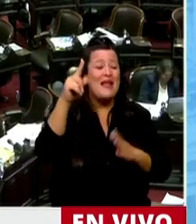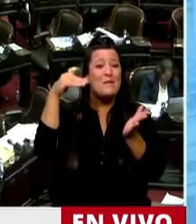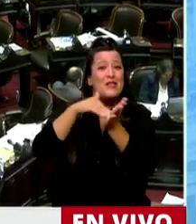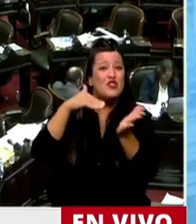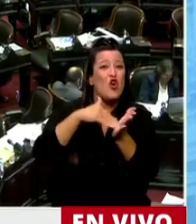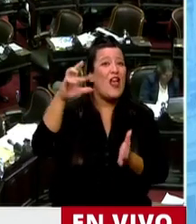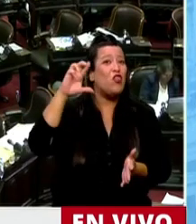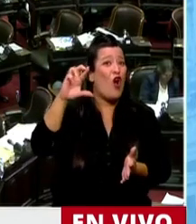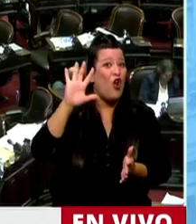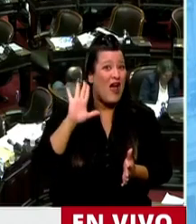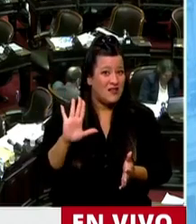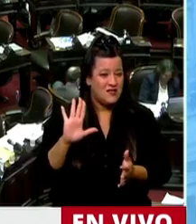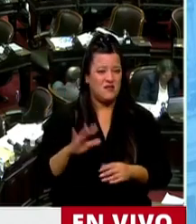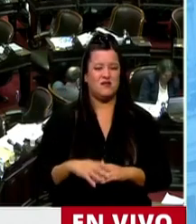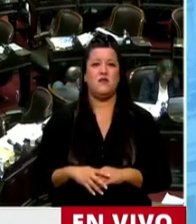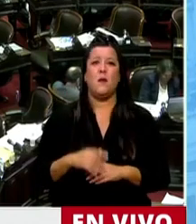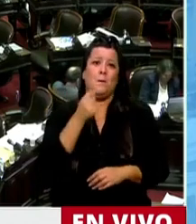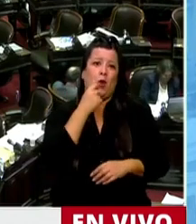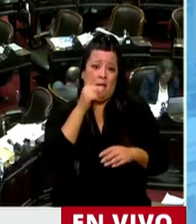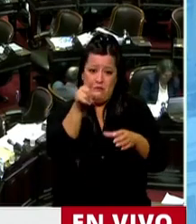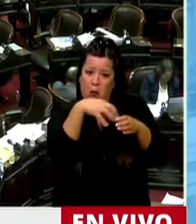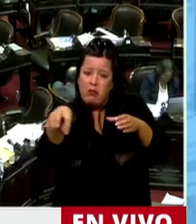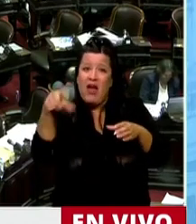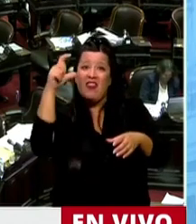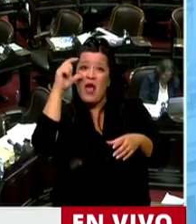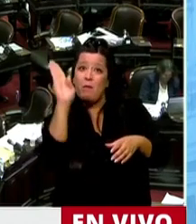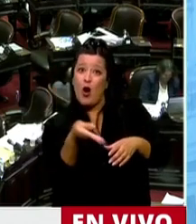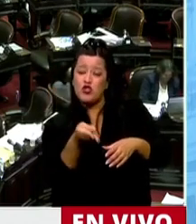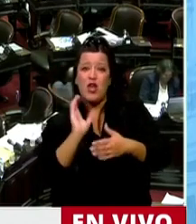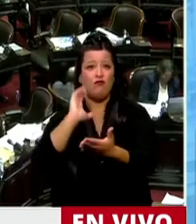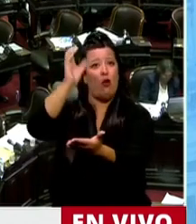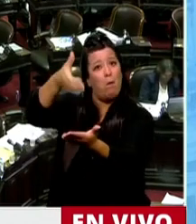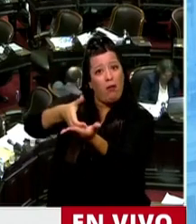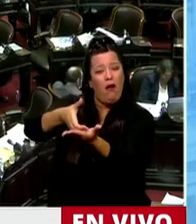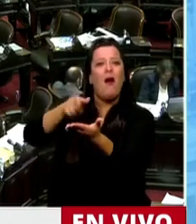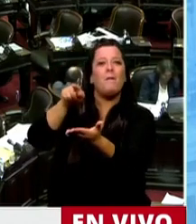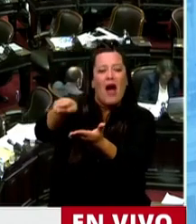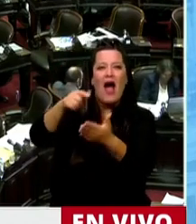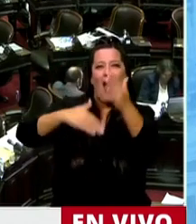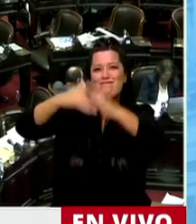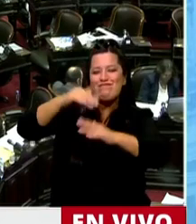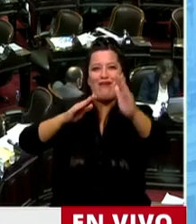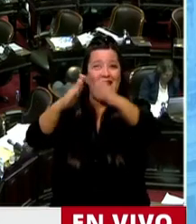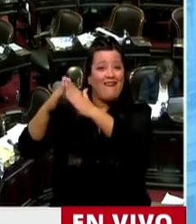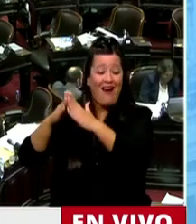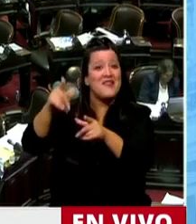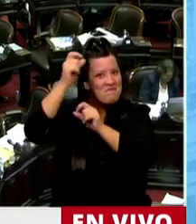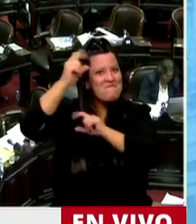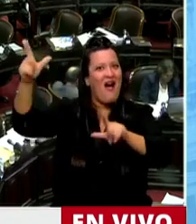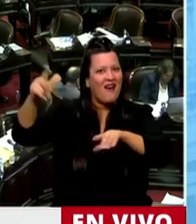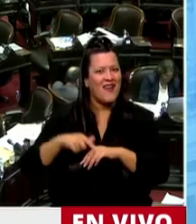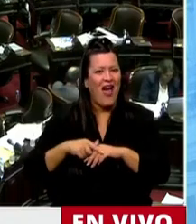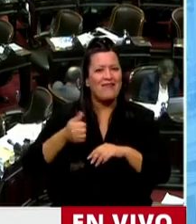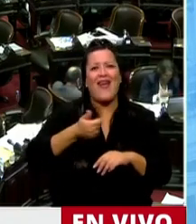45.000 millones de dólares un 10% de eso se hubiese destinado a construir vivienda, la enorme